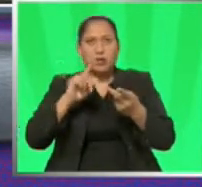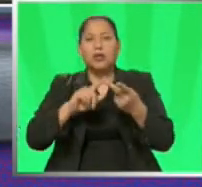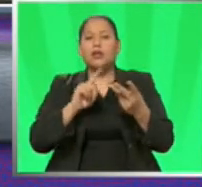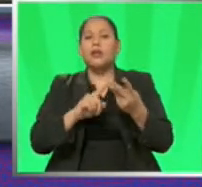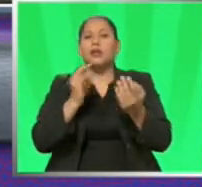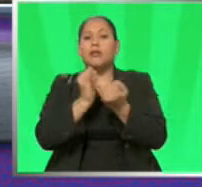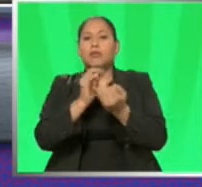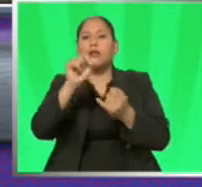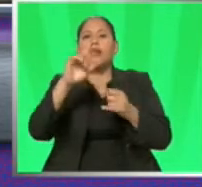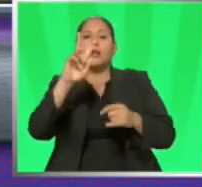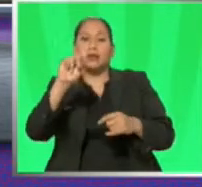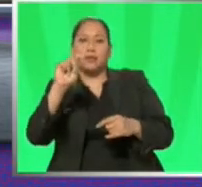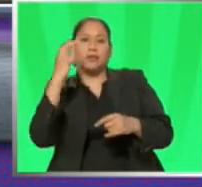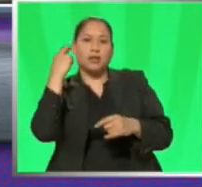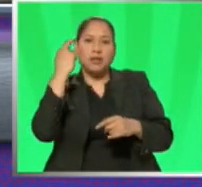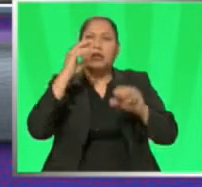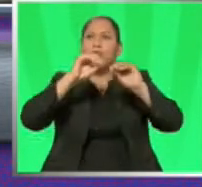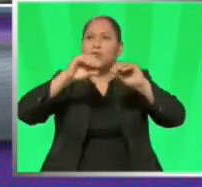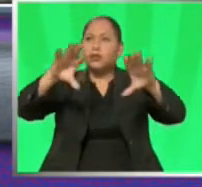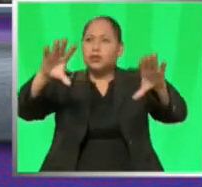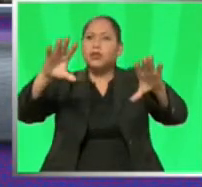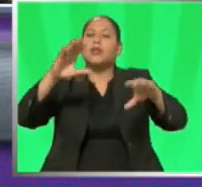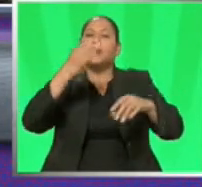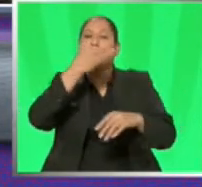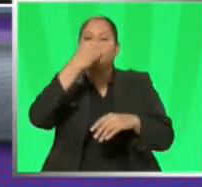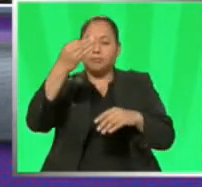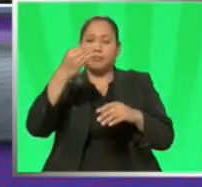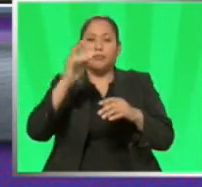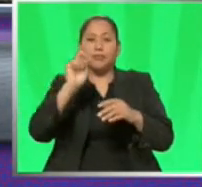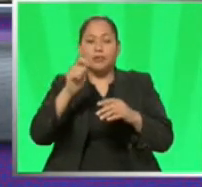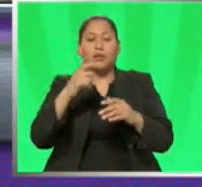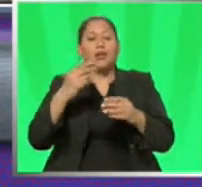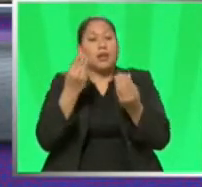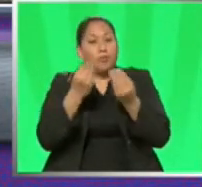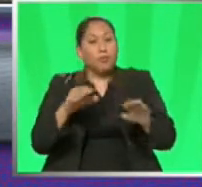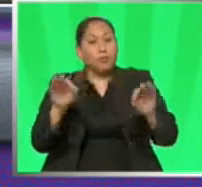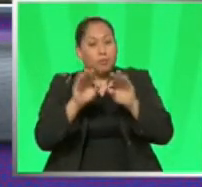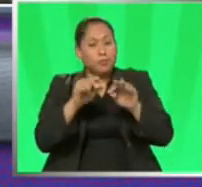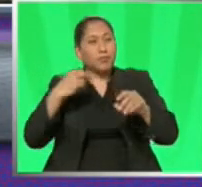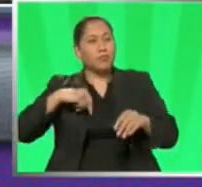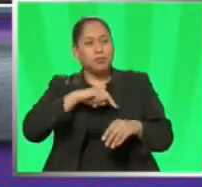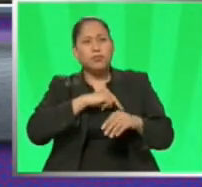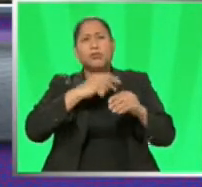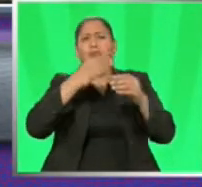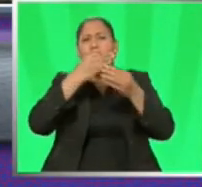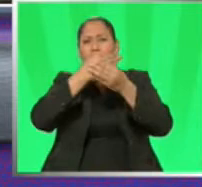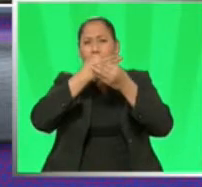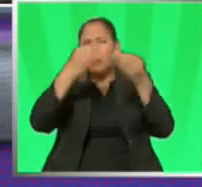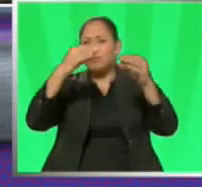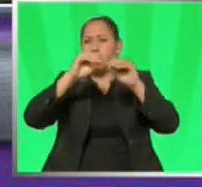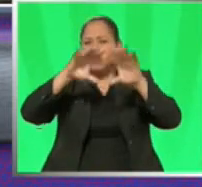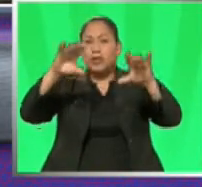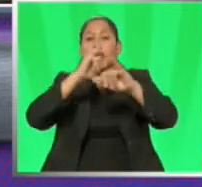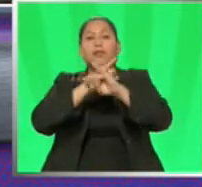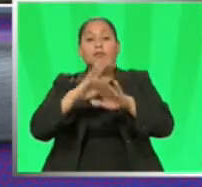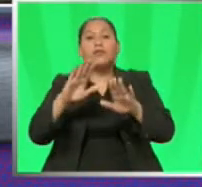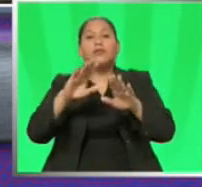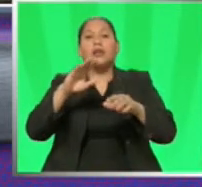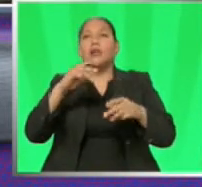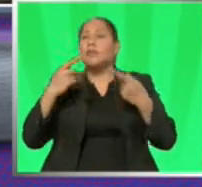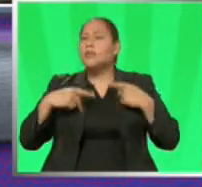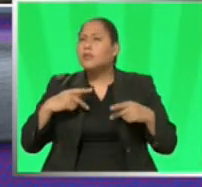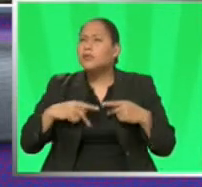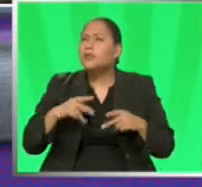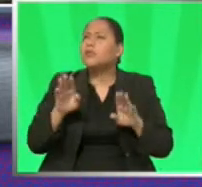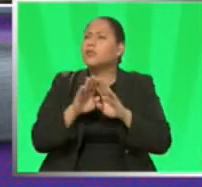estamos en medios de comunicación masiva. Al final del día se trata de hacer llegar y de hacerle llegar información a la población